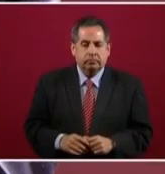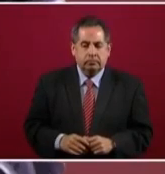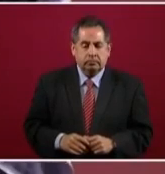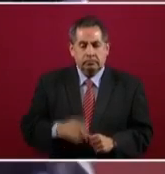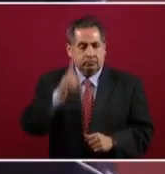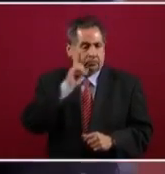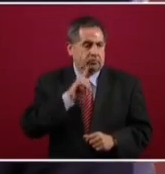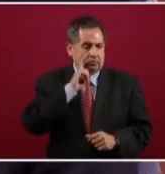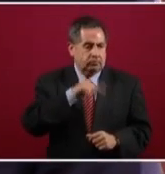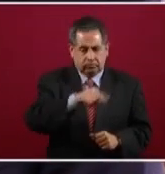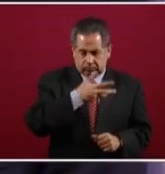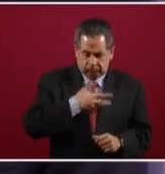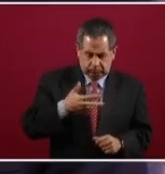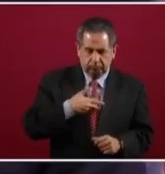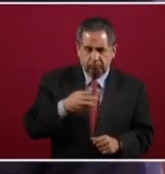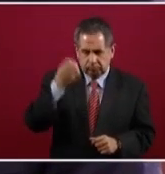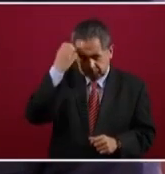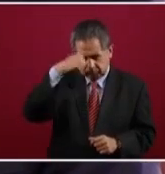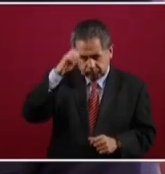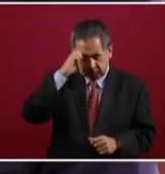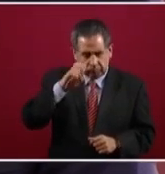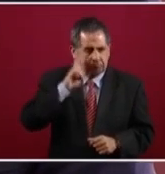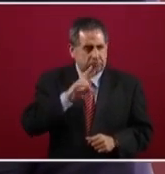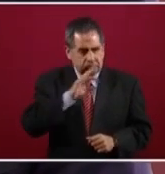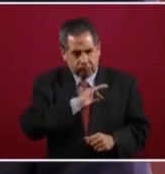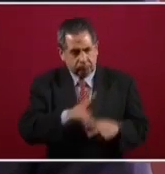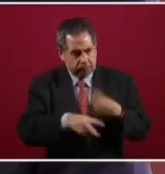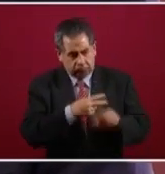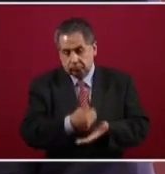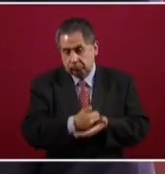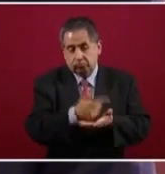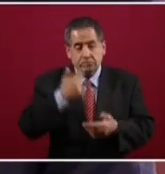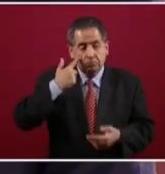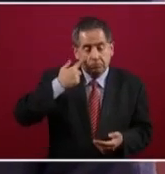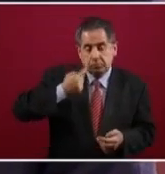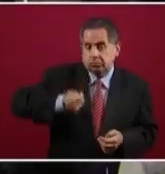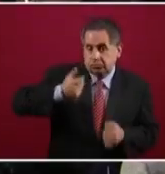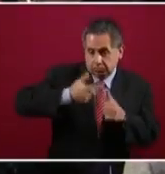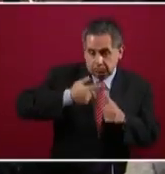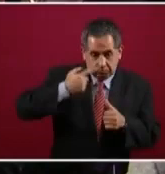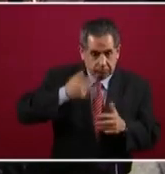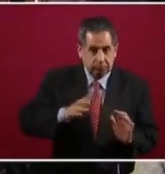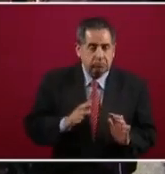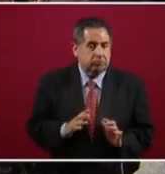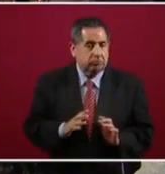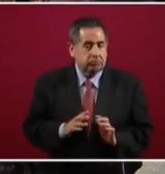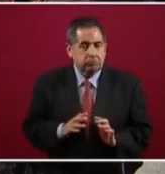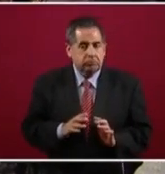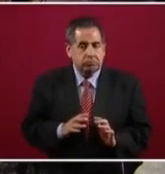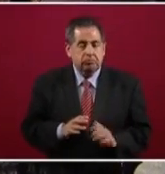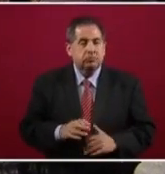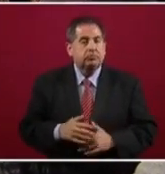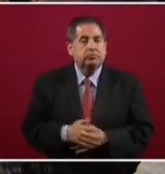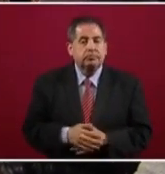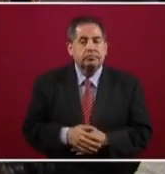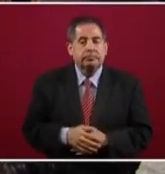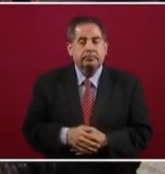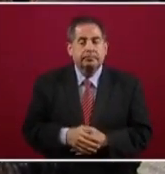las mujeres tienen mucha posibilidad de ayudar. A mí me